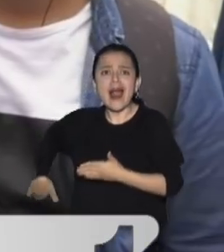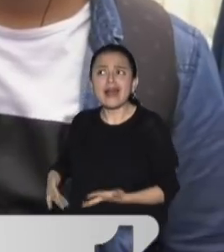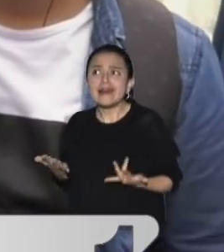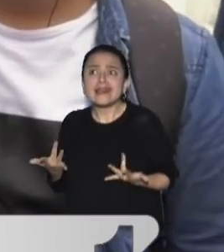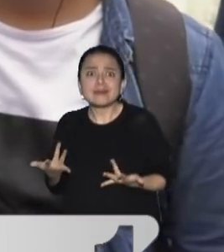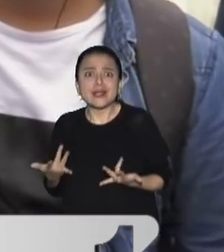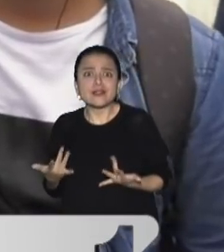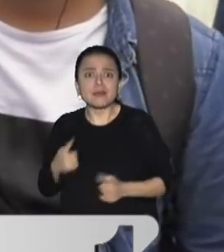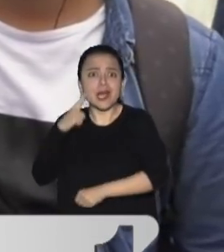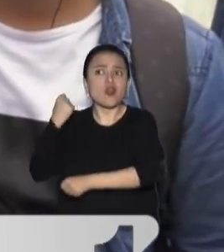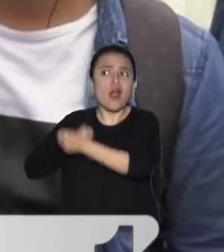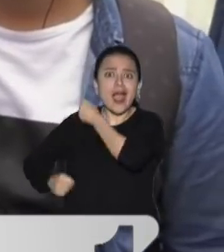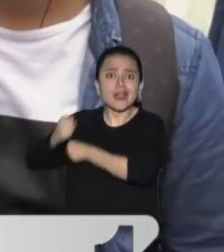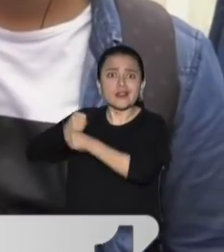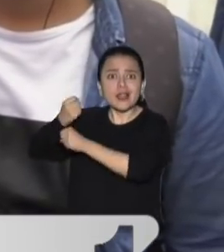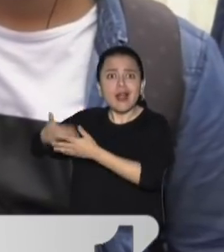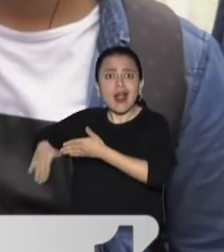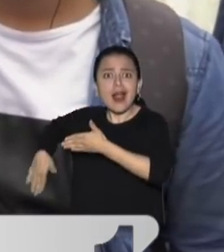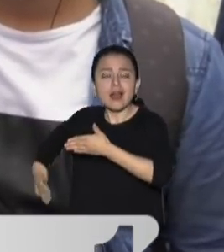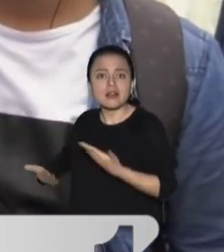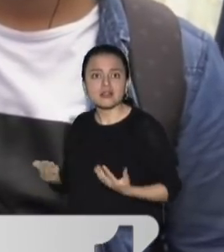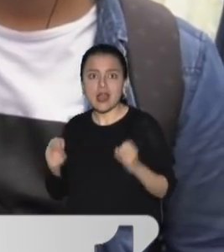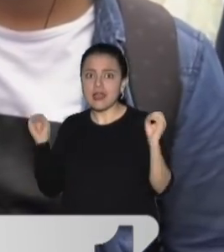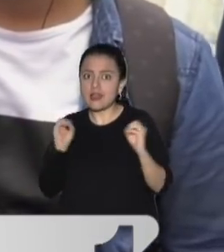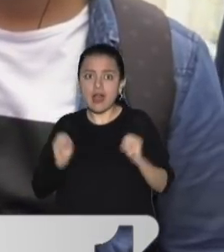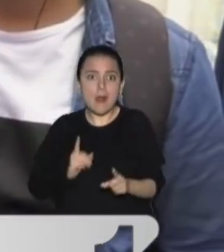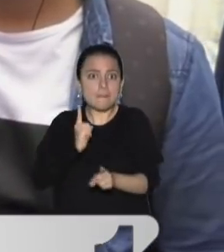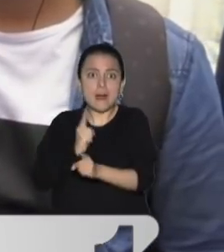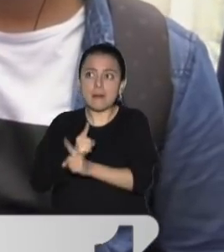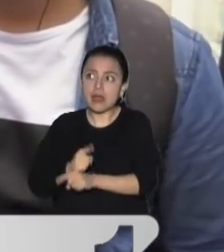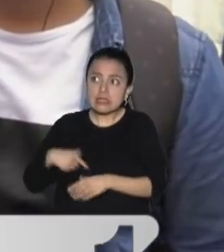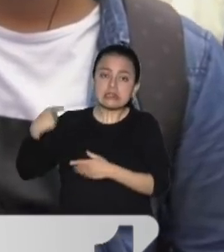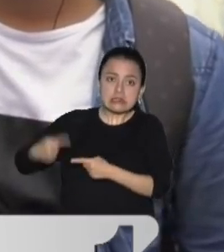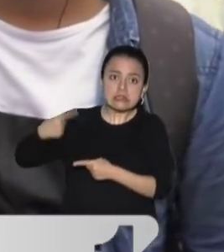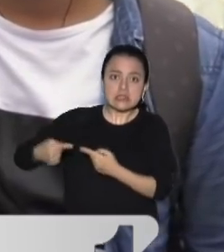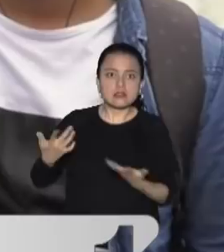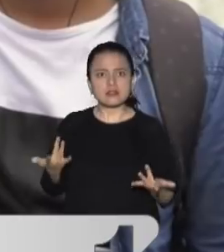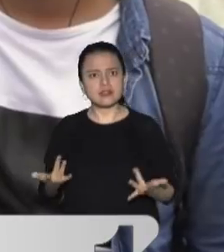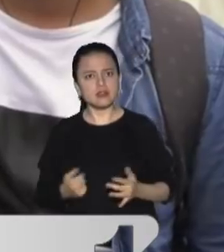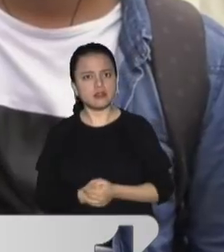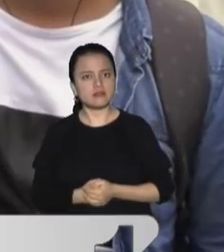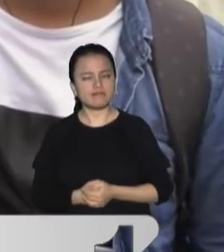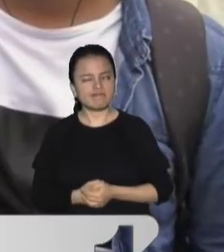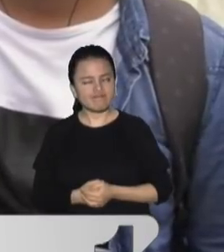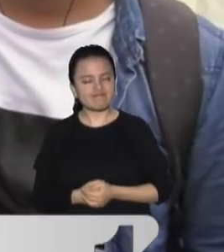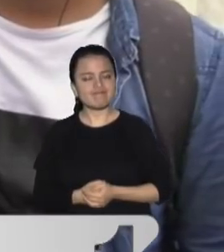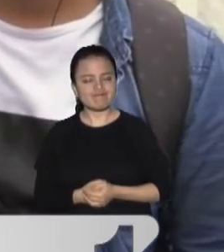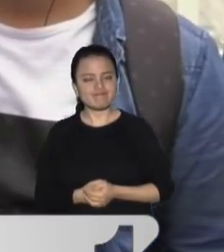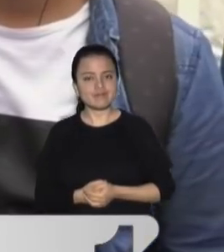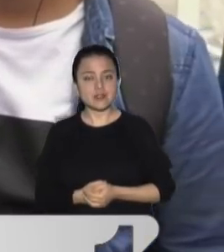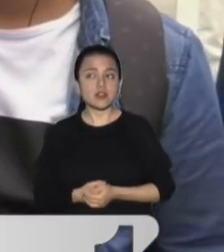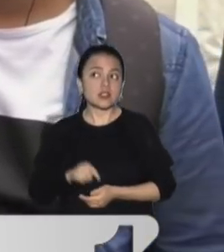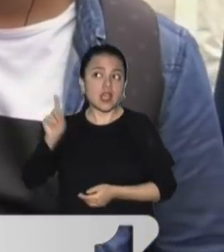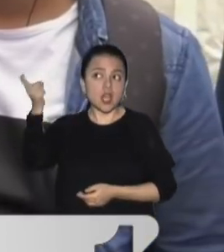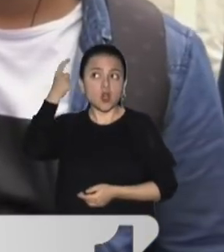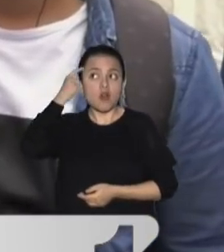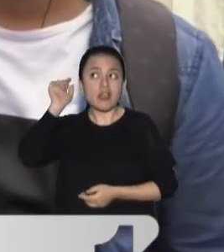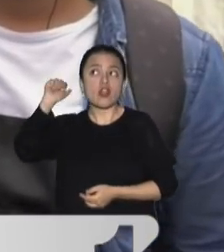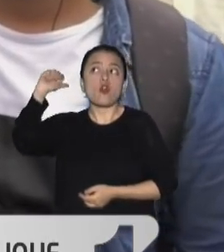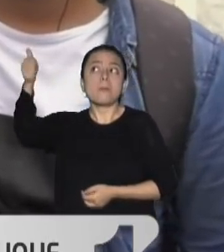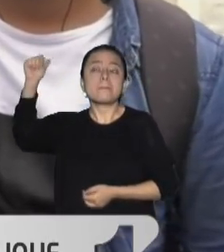del país donde se han firmado acuerdos hay este tipo de protestas que por supuesto el gobierno debe